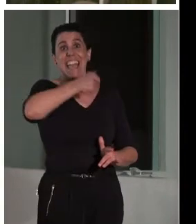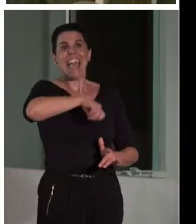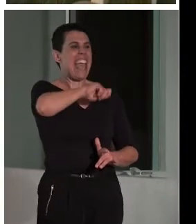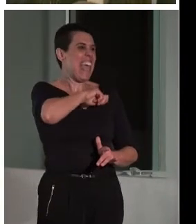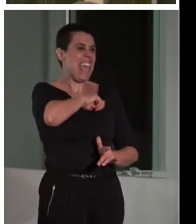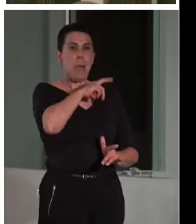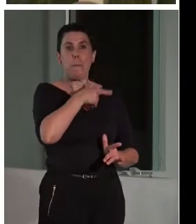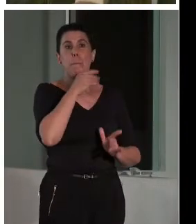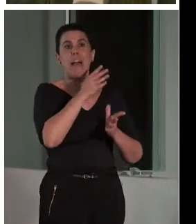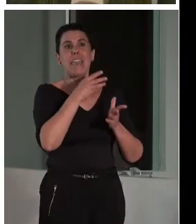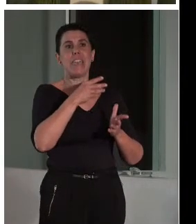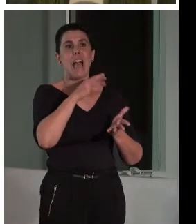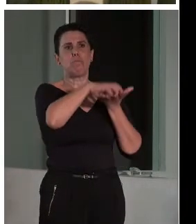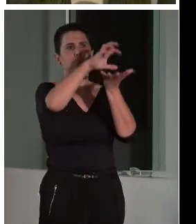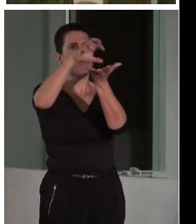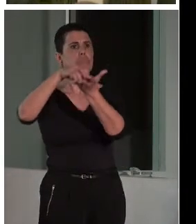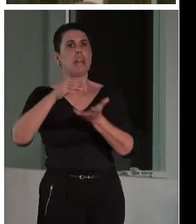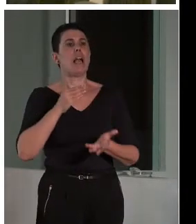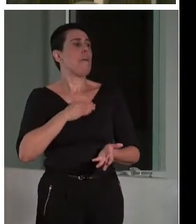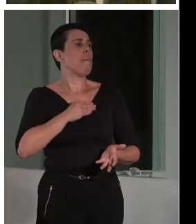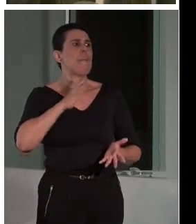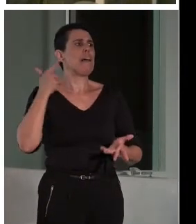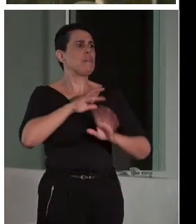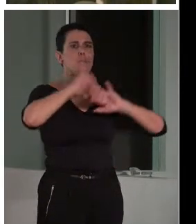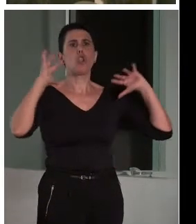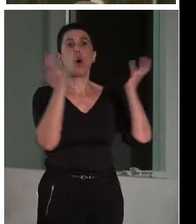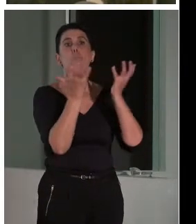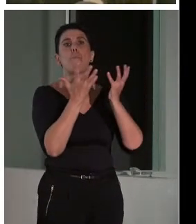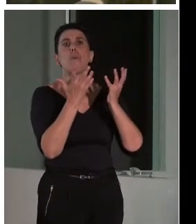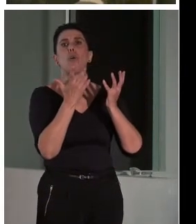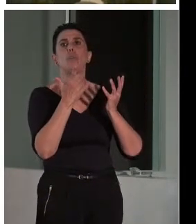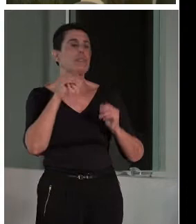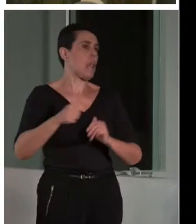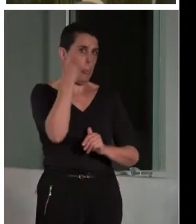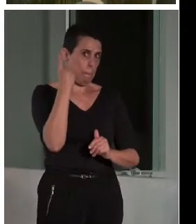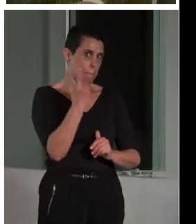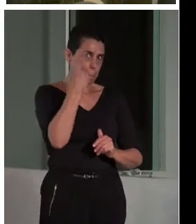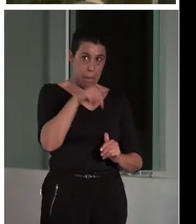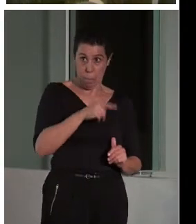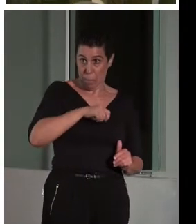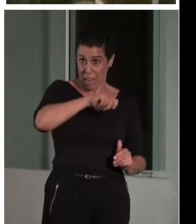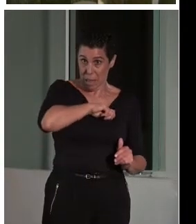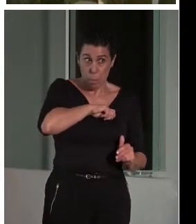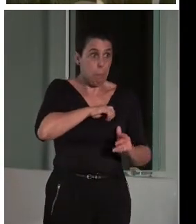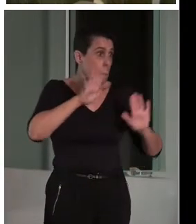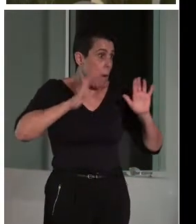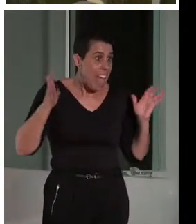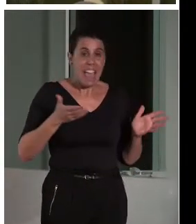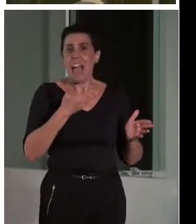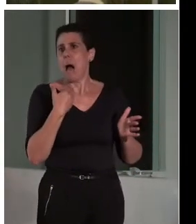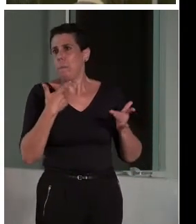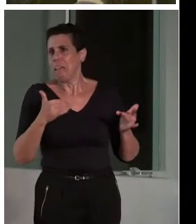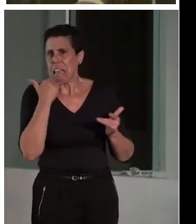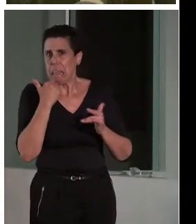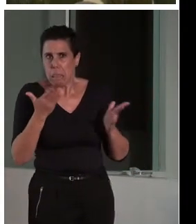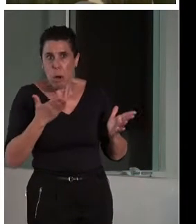cual como experiencia a mí me gustaría de alguna forma que os incorporara y nosotros hemos pensado algunas más a los que os apetezca y como queráis unas maneras